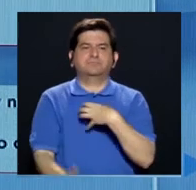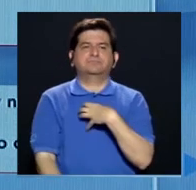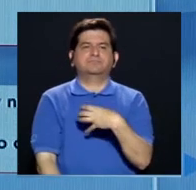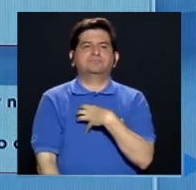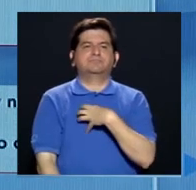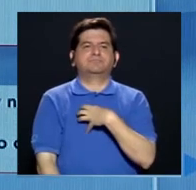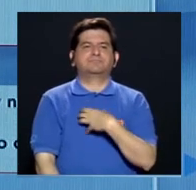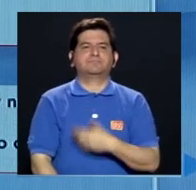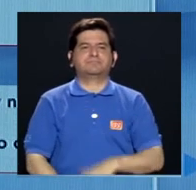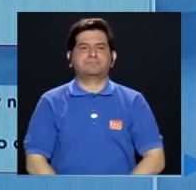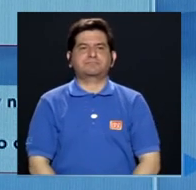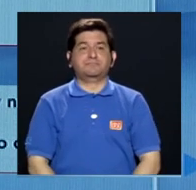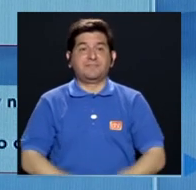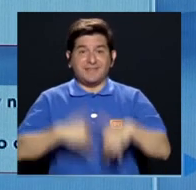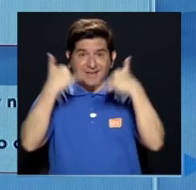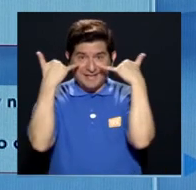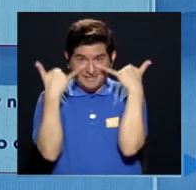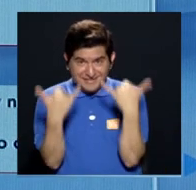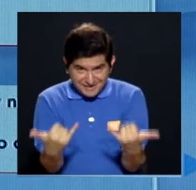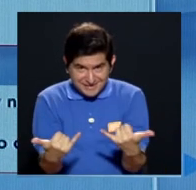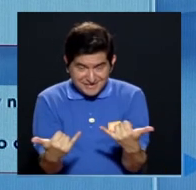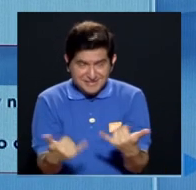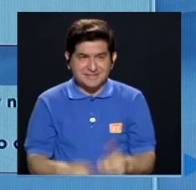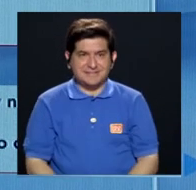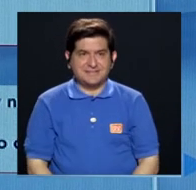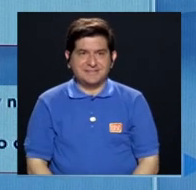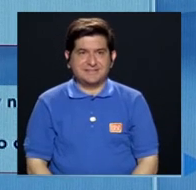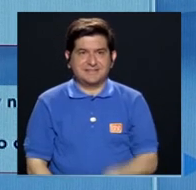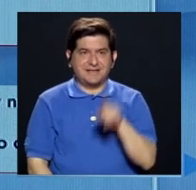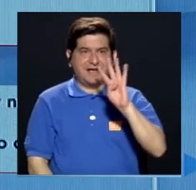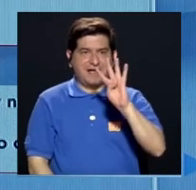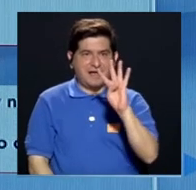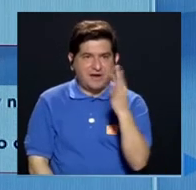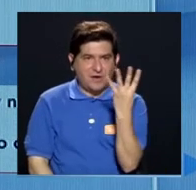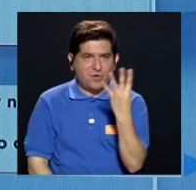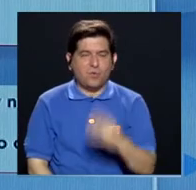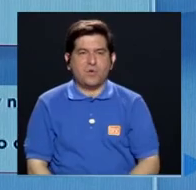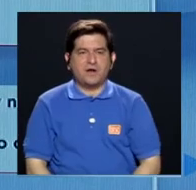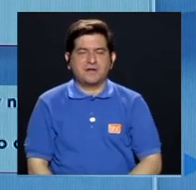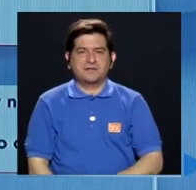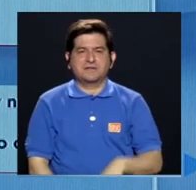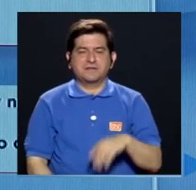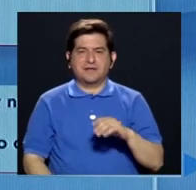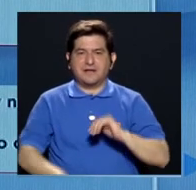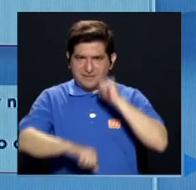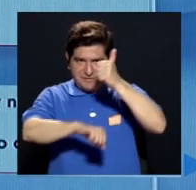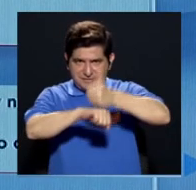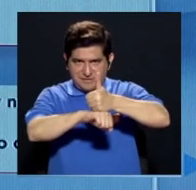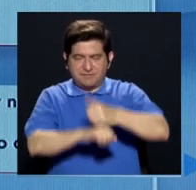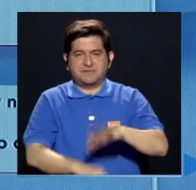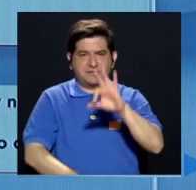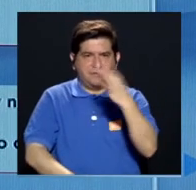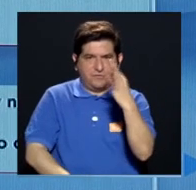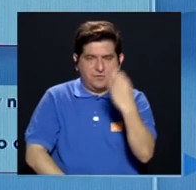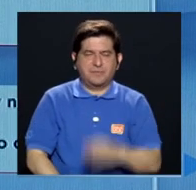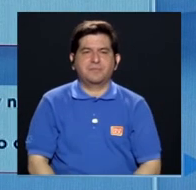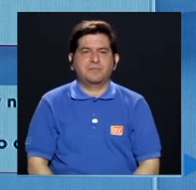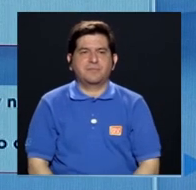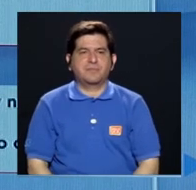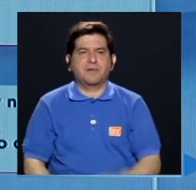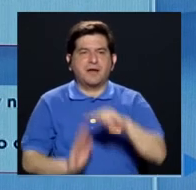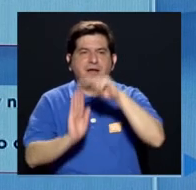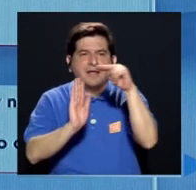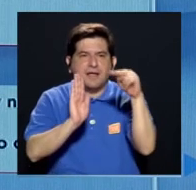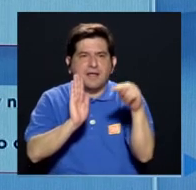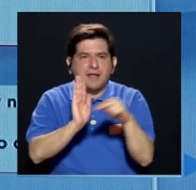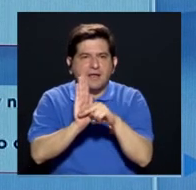propio, que ya alcanzó su cuarta versión y que el promedio de